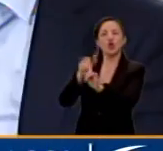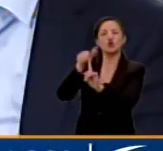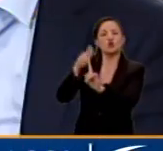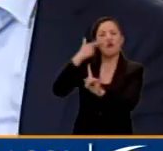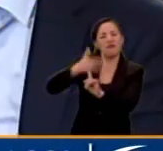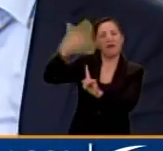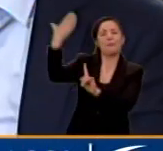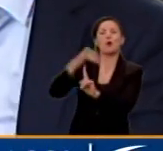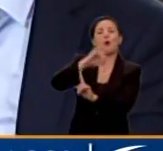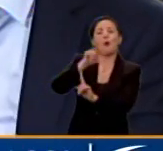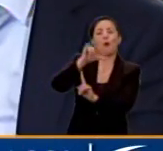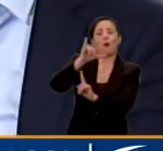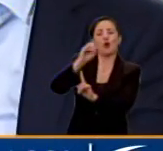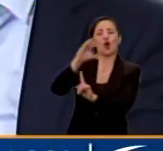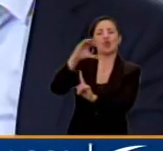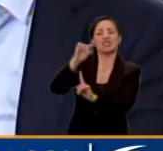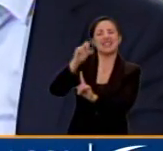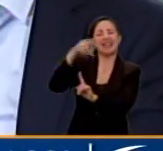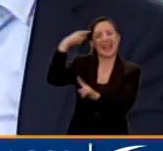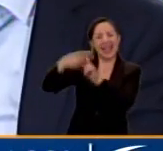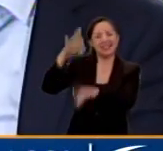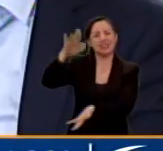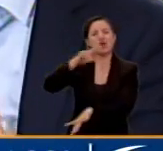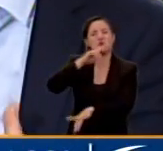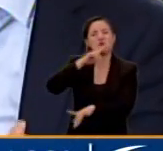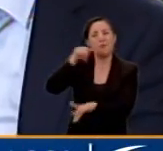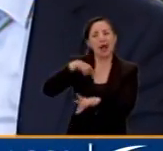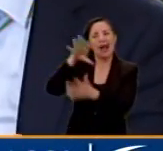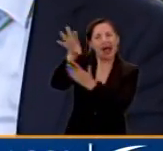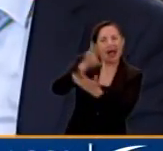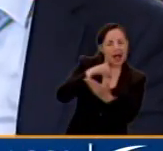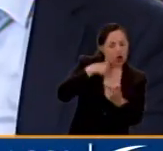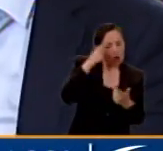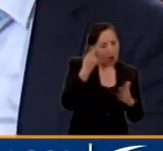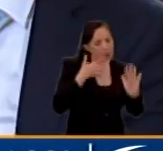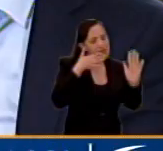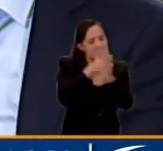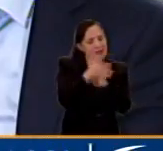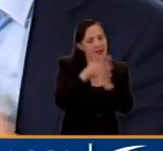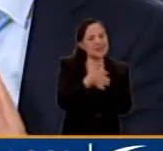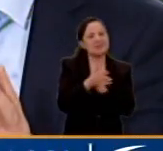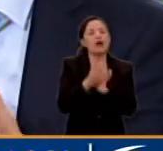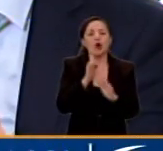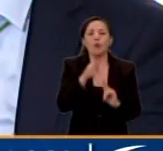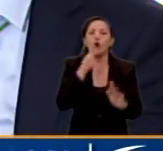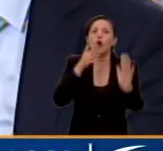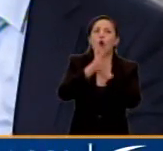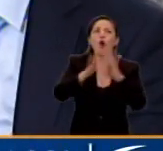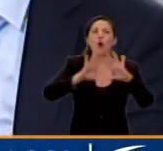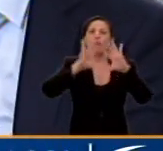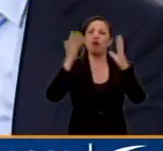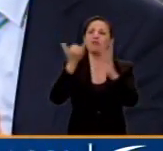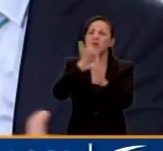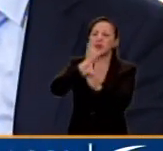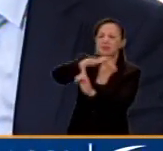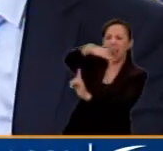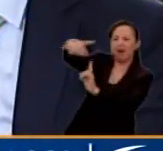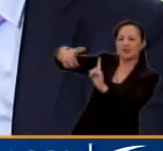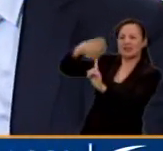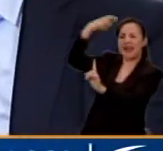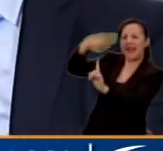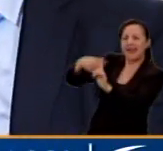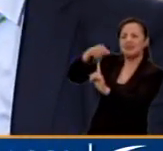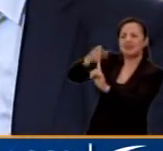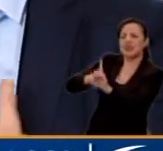y lo necesita, porque al contar César, narras también todo el universo que lo rodea, donde hay unos